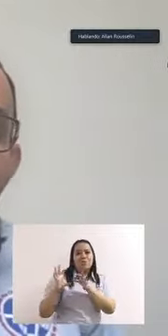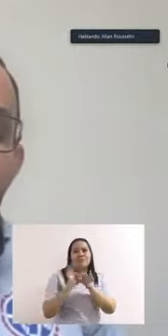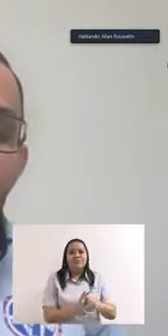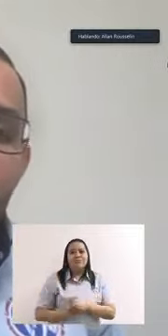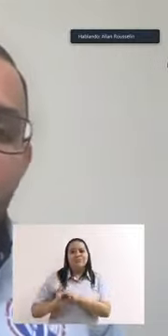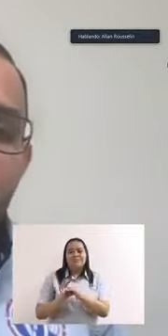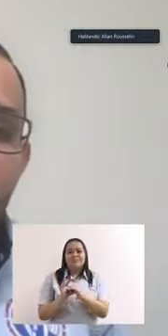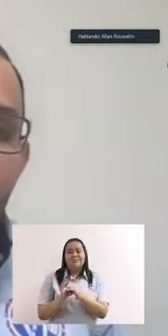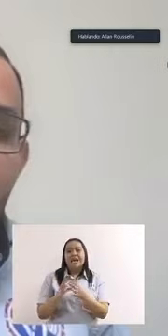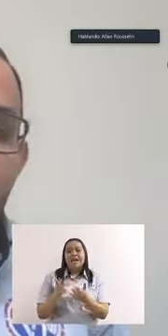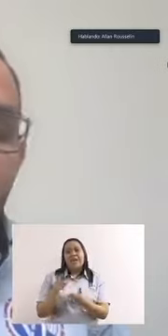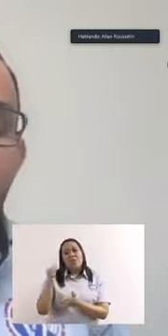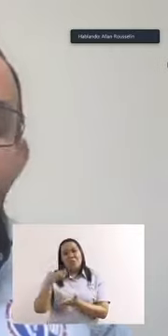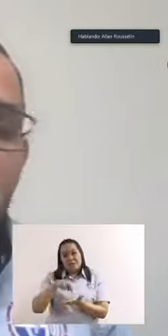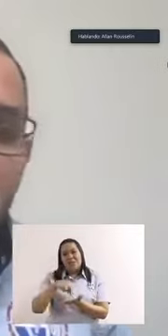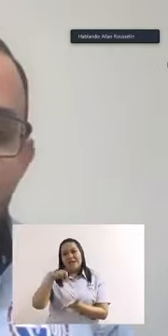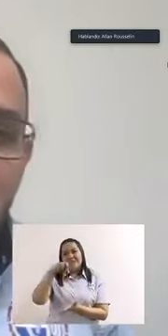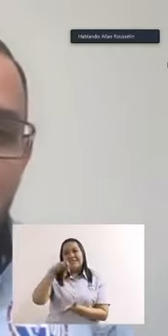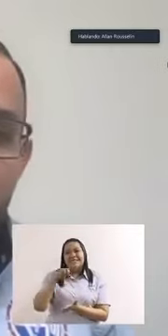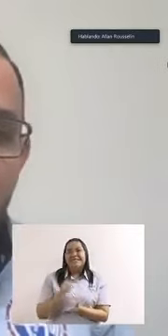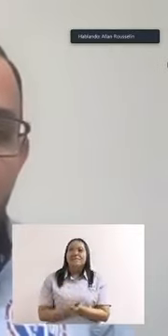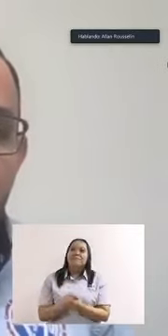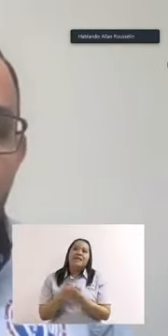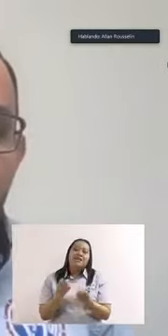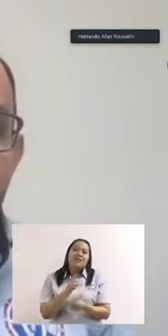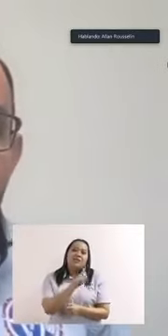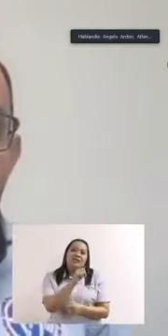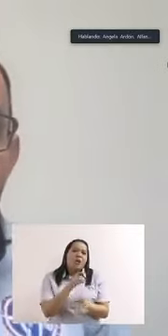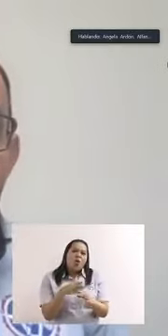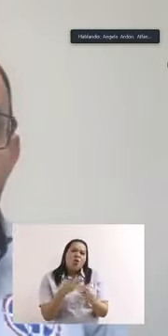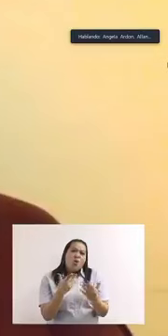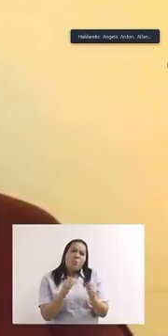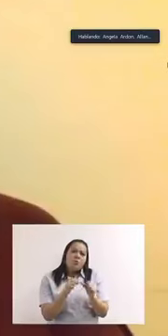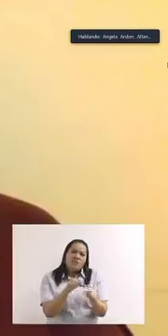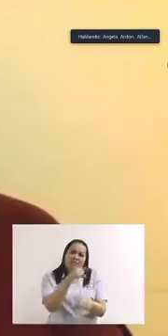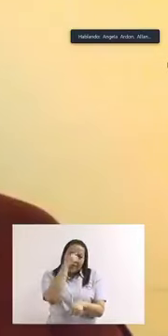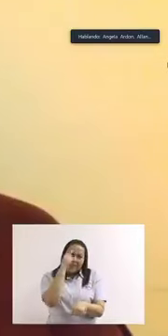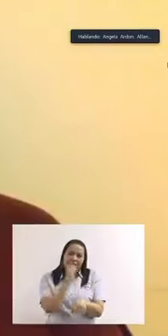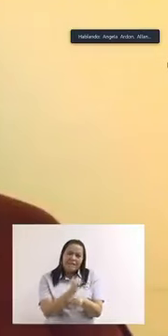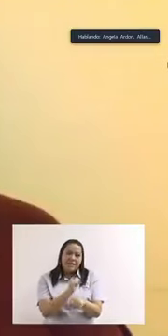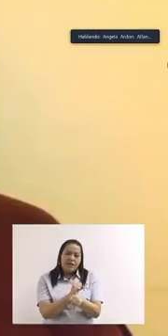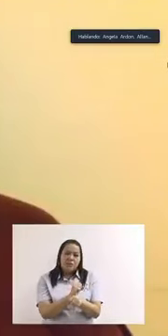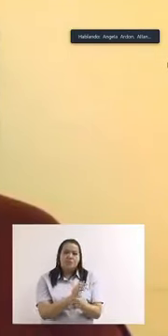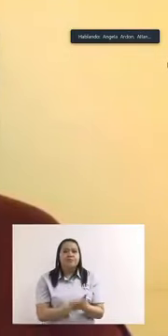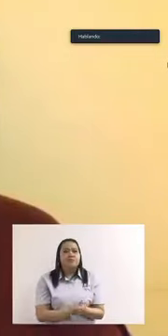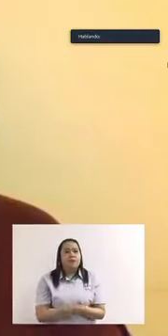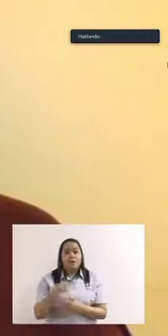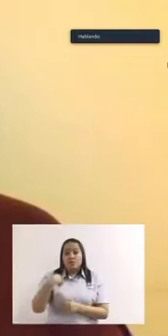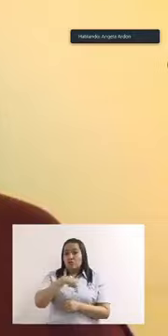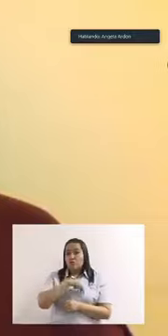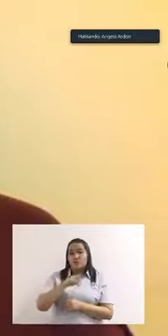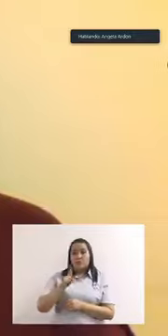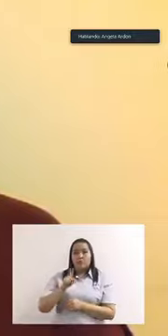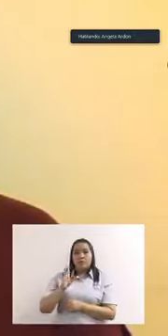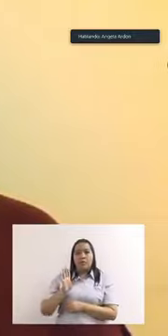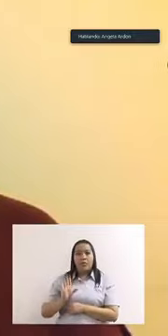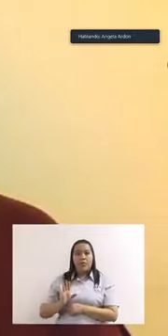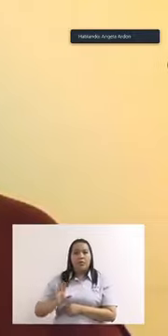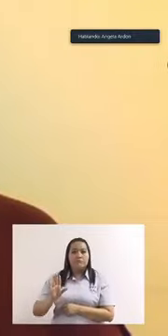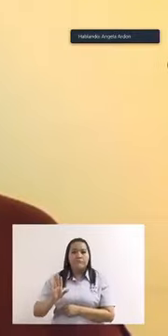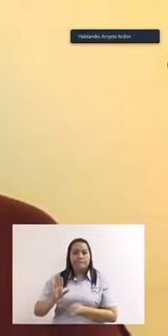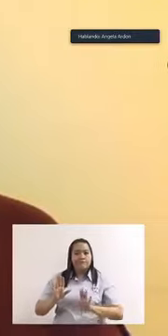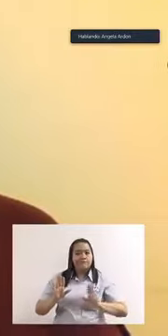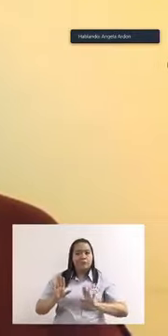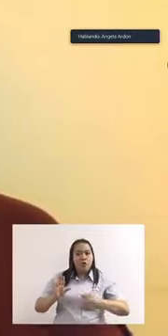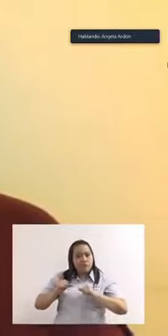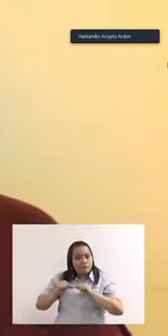internacionales. ¿Cómo han podido seguir con el trabajo allí? No lo hemos parado. Hemos bajado la